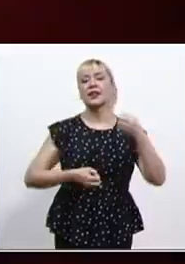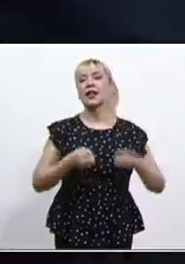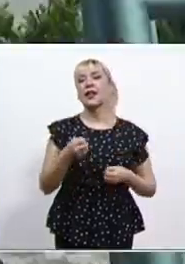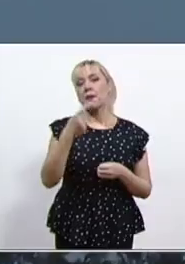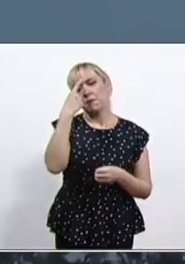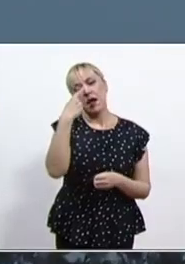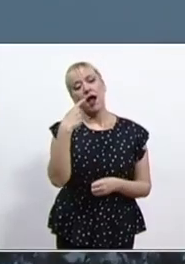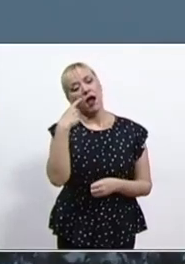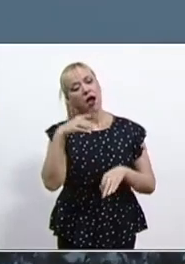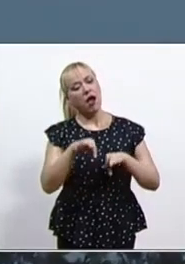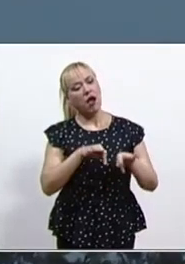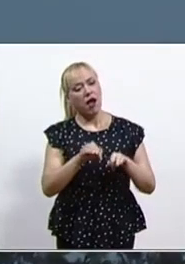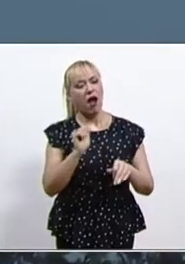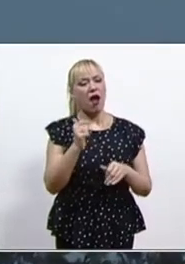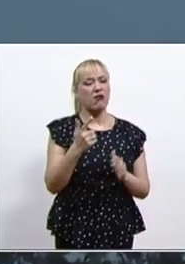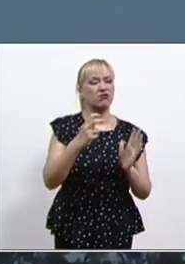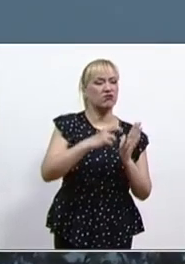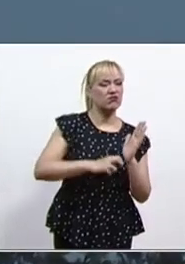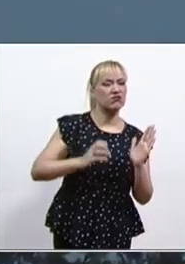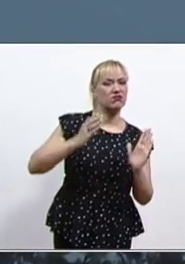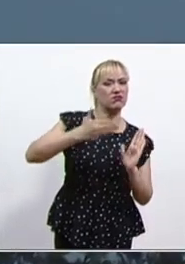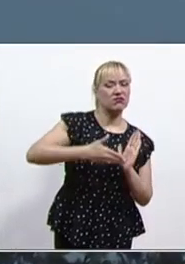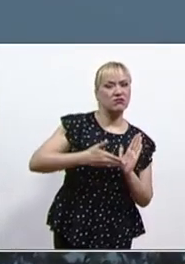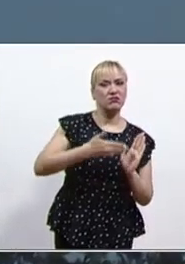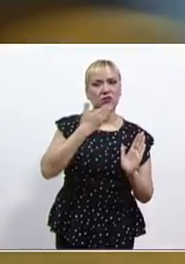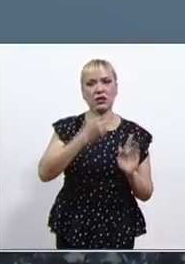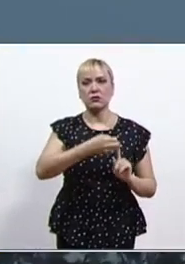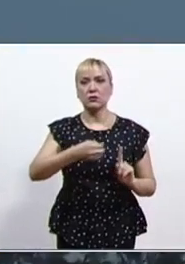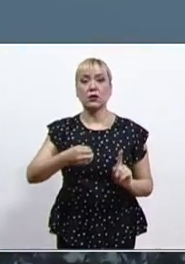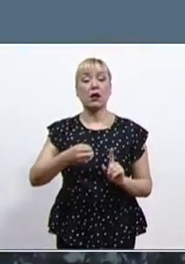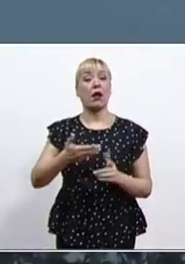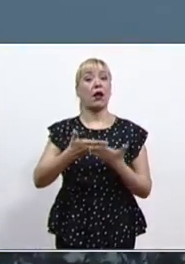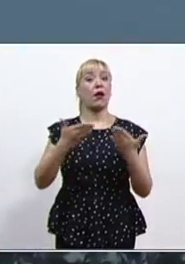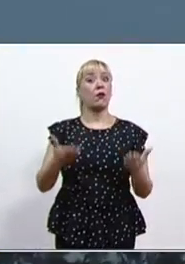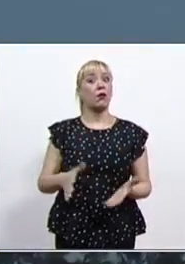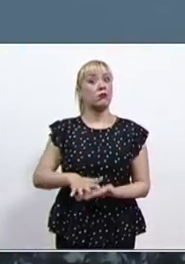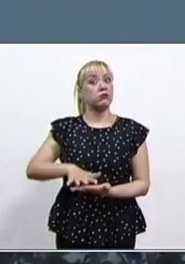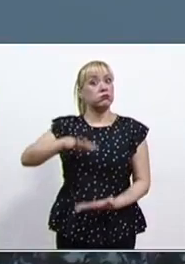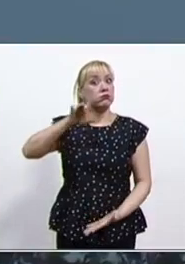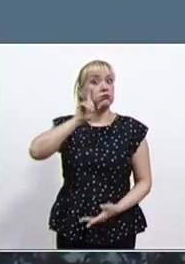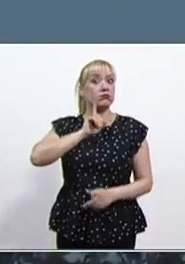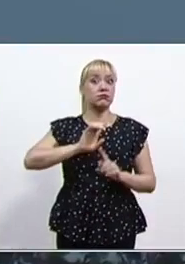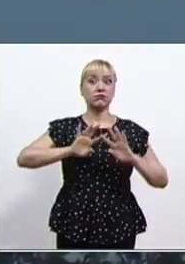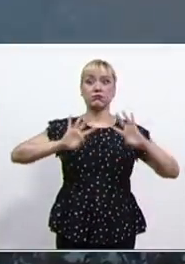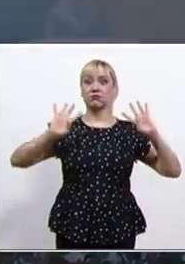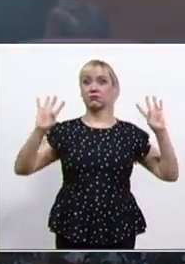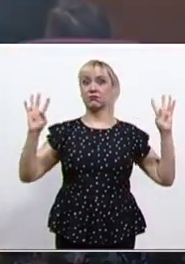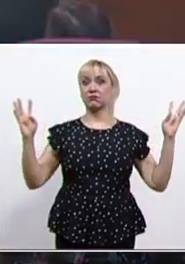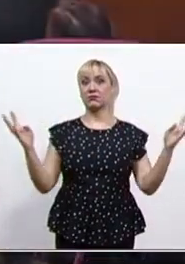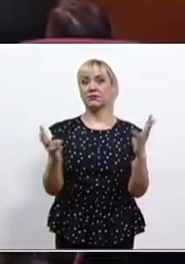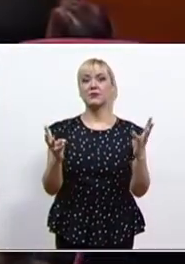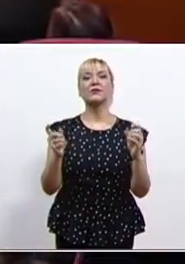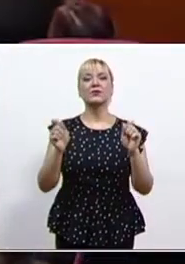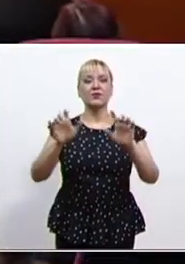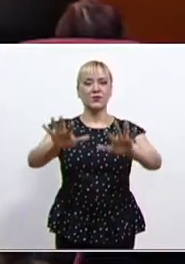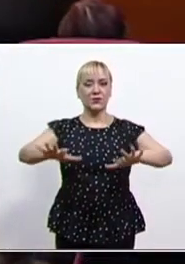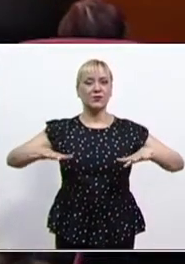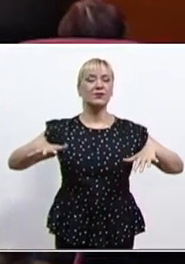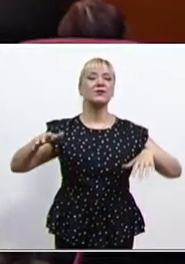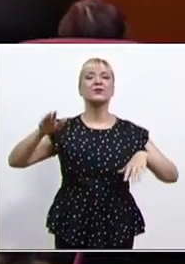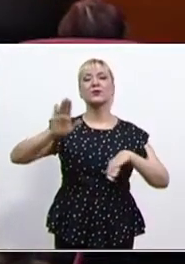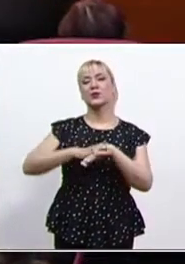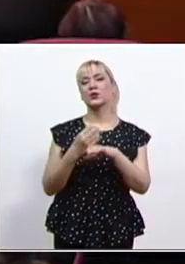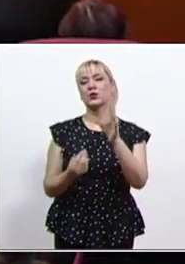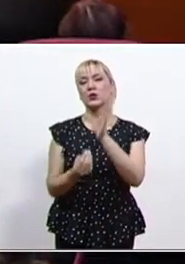mayoría por mujeres. Celebró la consejera Lilia Mónica López Benítez, luego de asistir a la sesión conjunta de plenos en la que rindió protesta